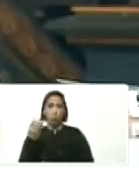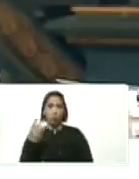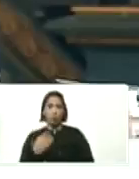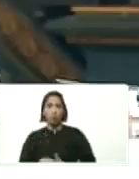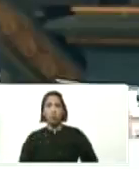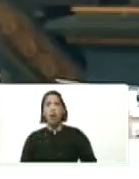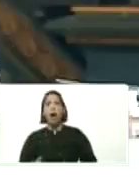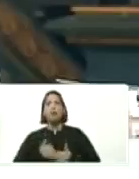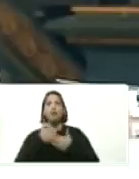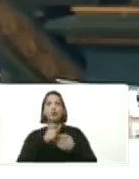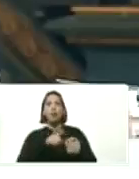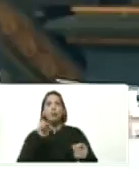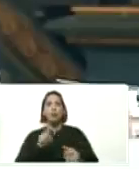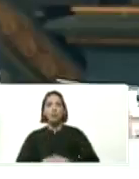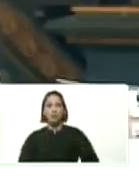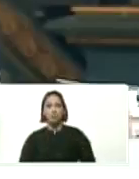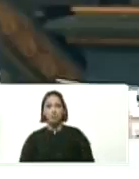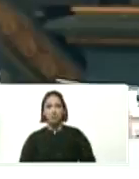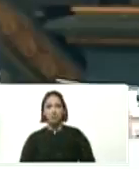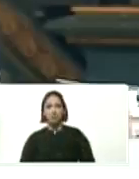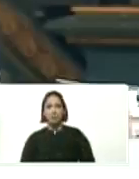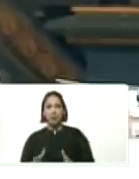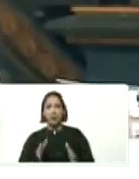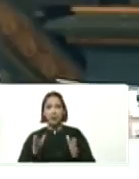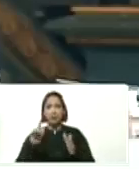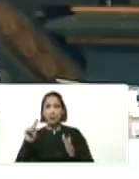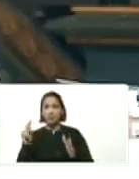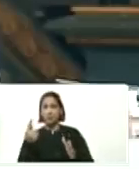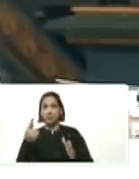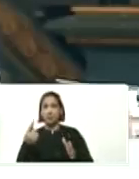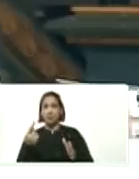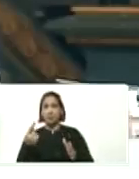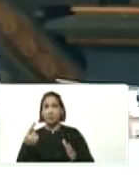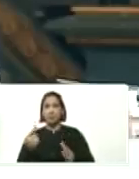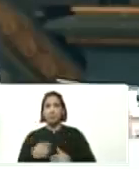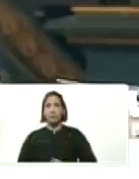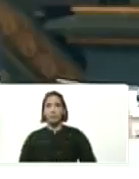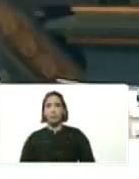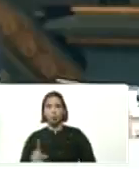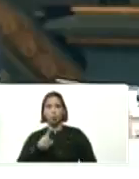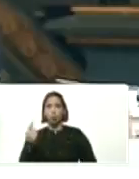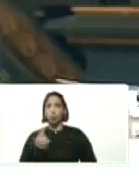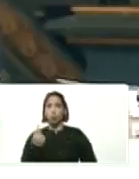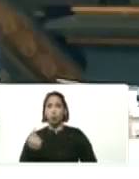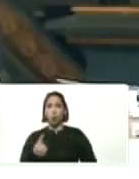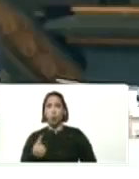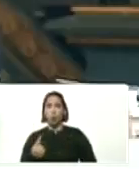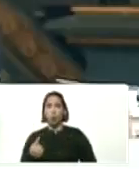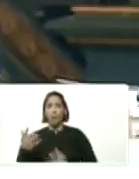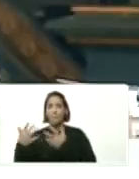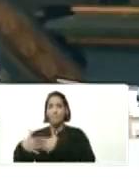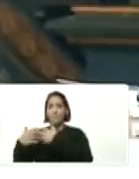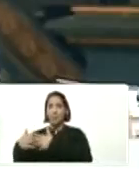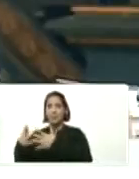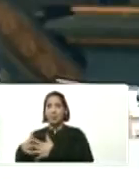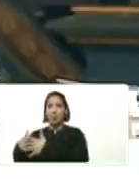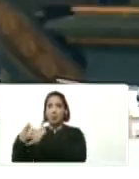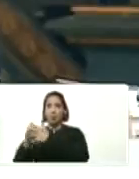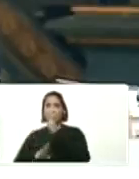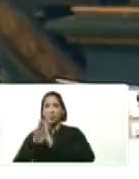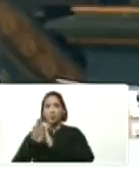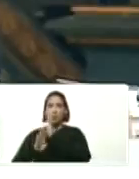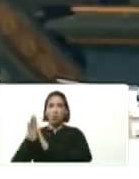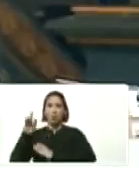ayuda externa, que se canaliza principalmente, aunque no solo, por la Agencia de Estados Unidos para el Desarrollo Internacional,